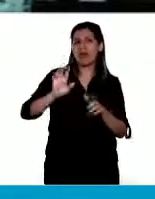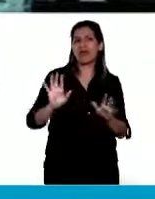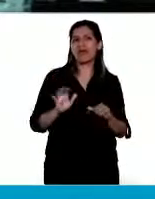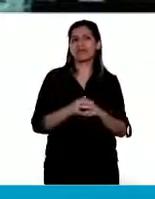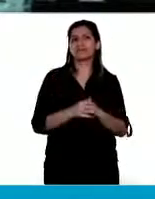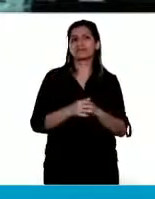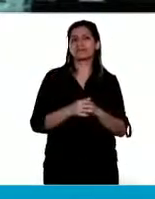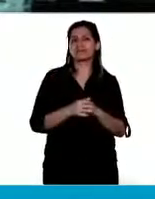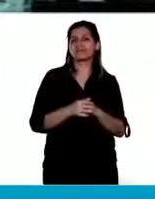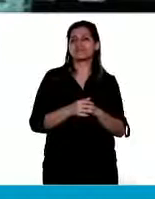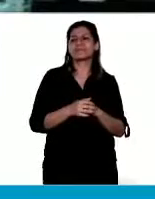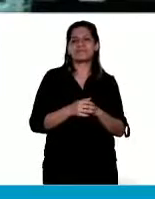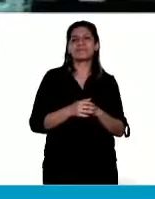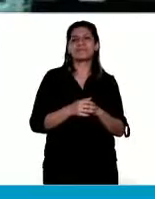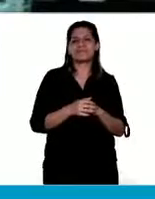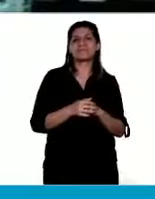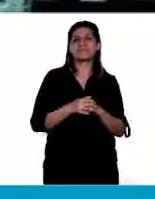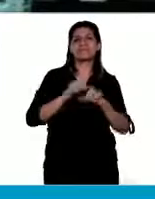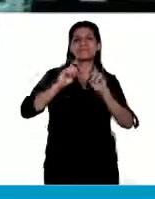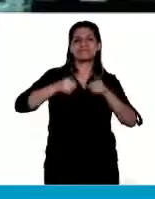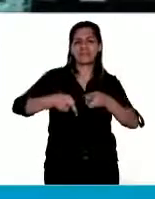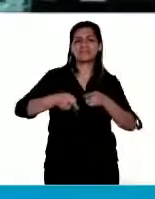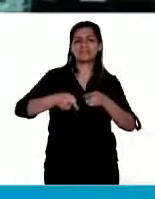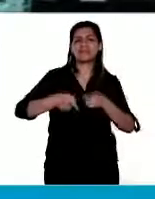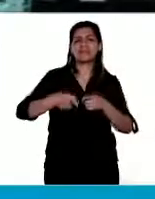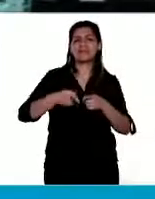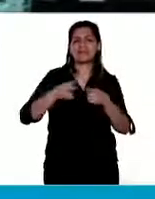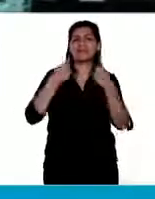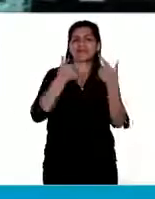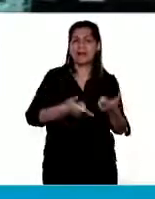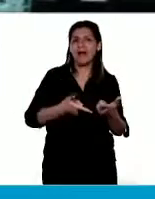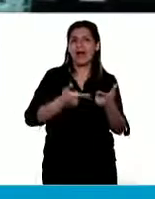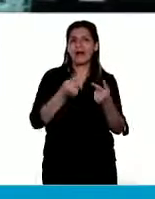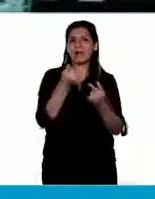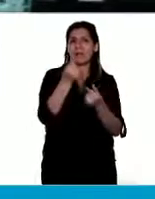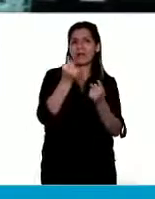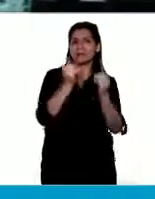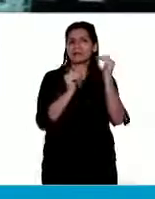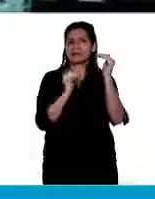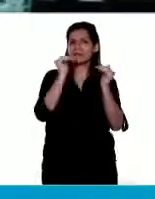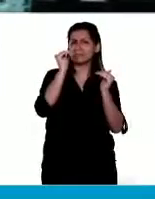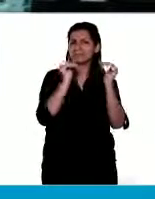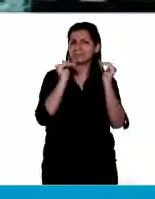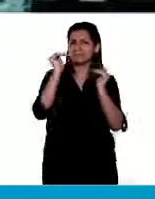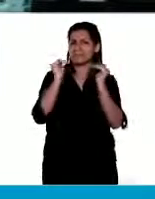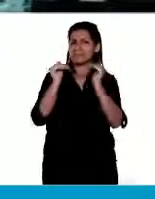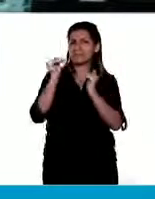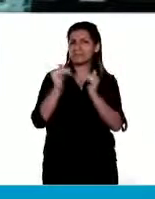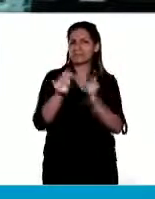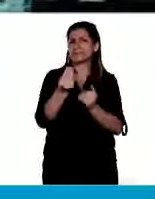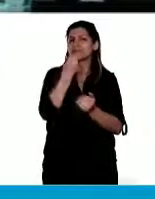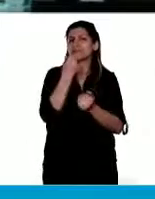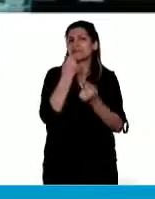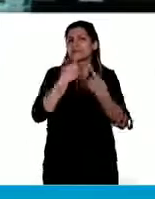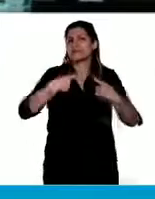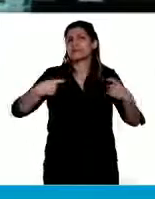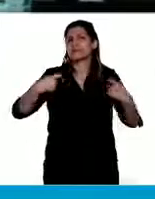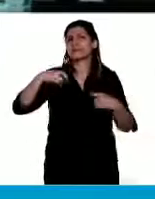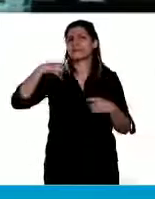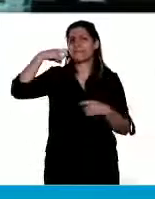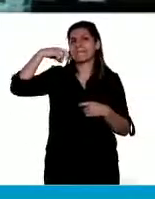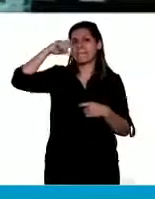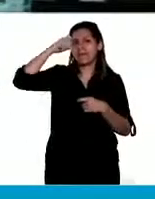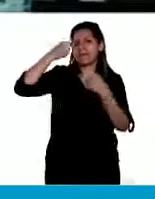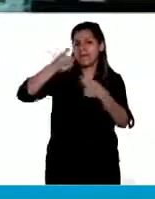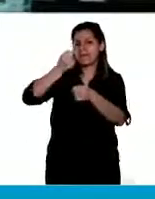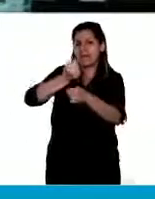hacer, pero que también produjo un incremento terrible en los precios de todos los insumos de las pymes que generan trabajo.